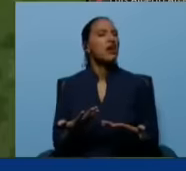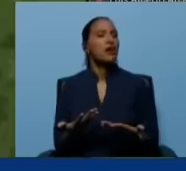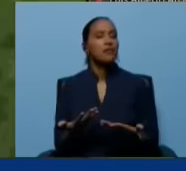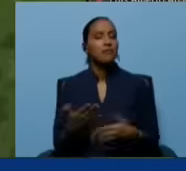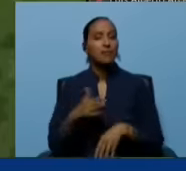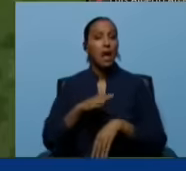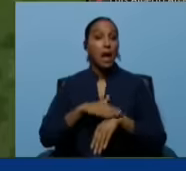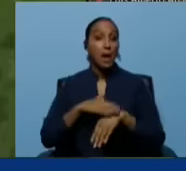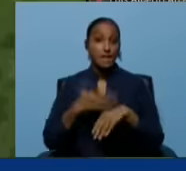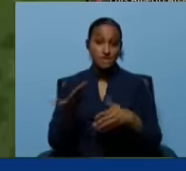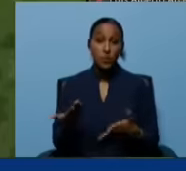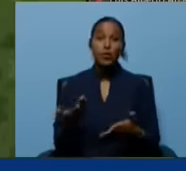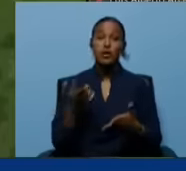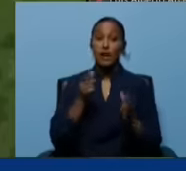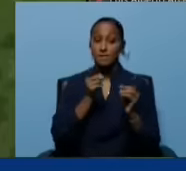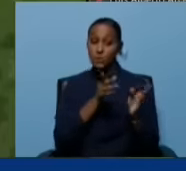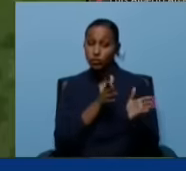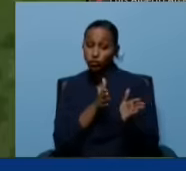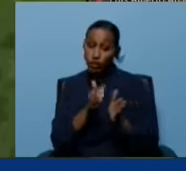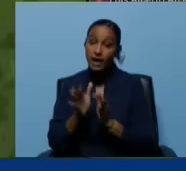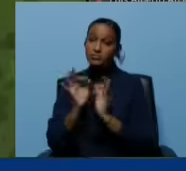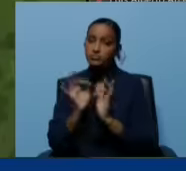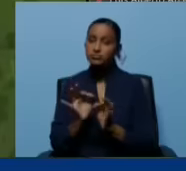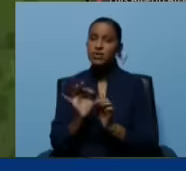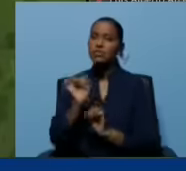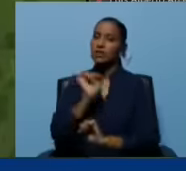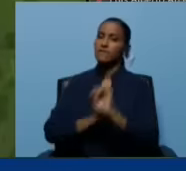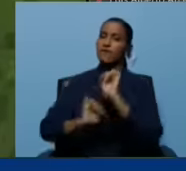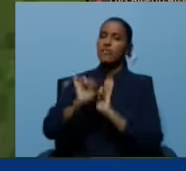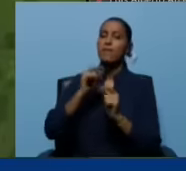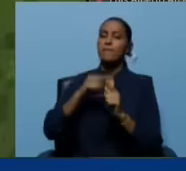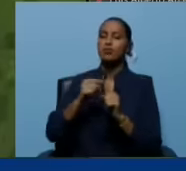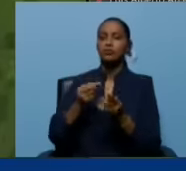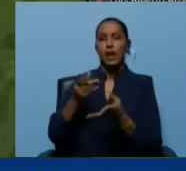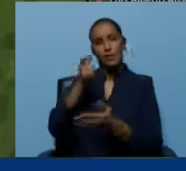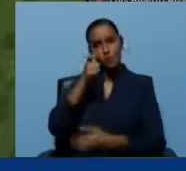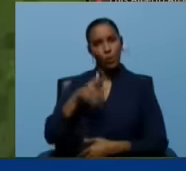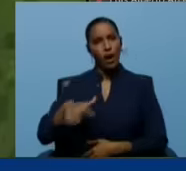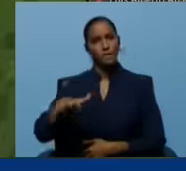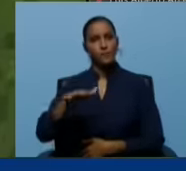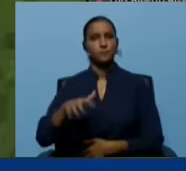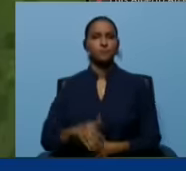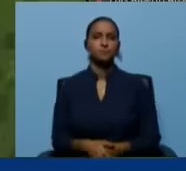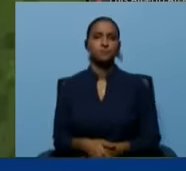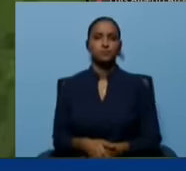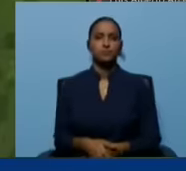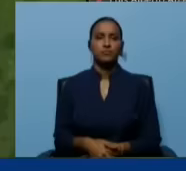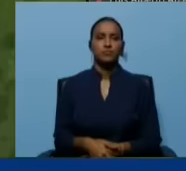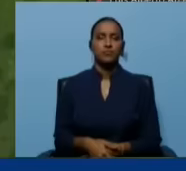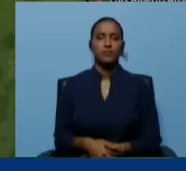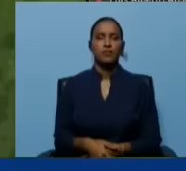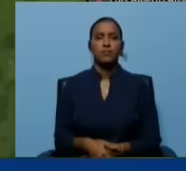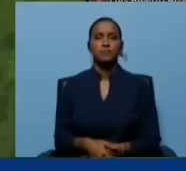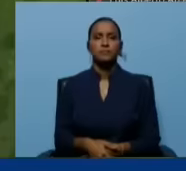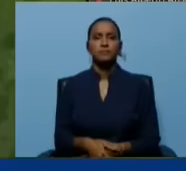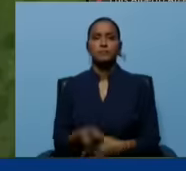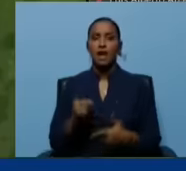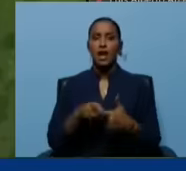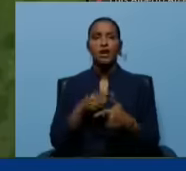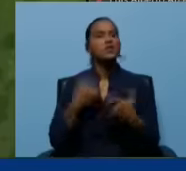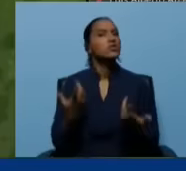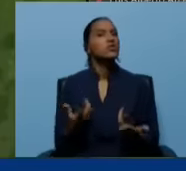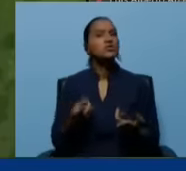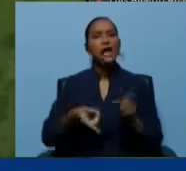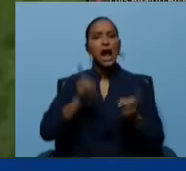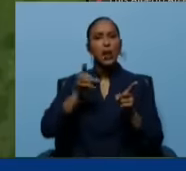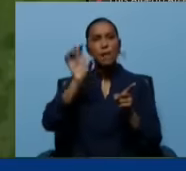la defensa de los bienes nacionales. Ante esto no es posible permanecer indiferente ante una